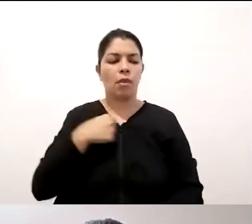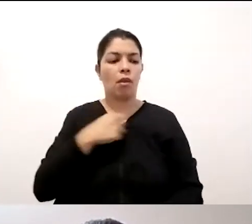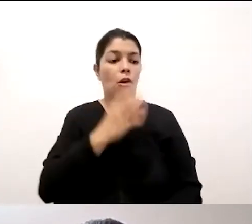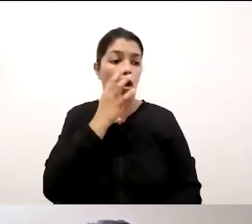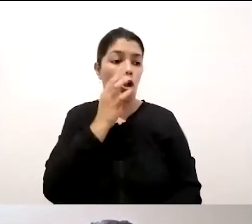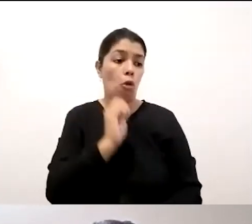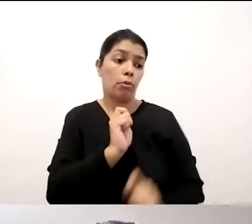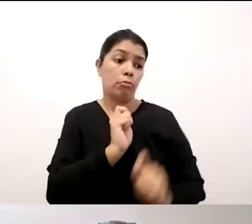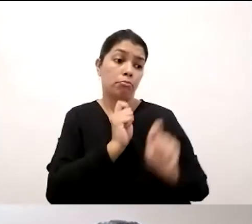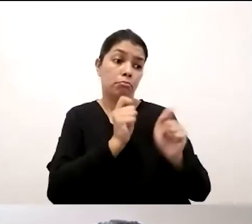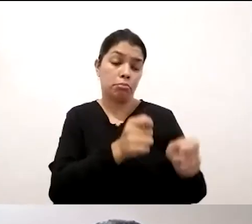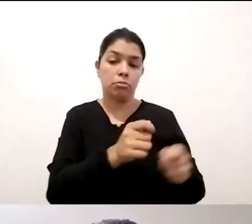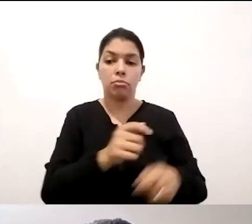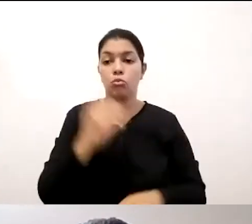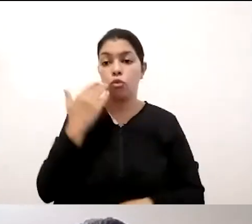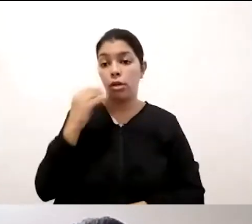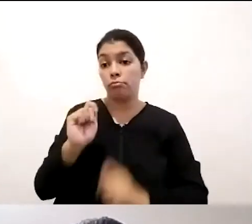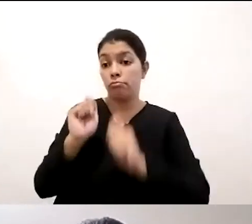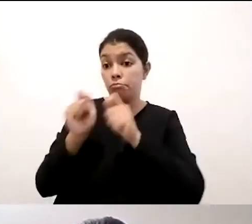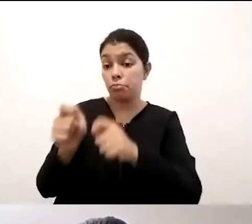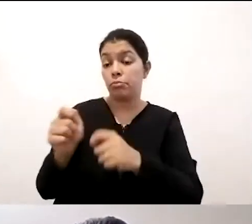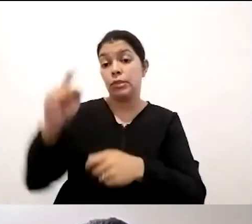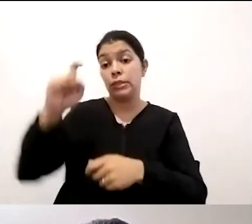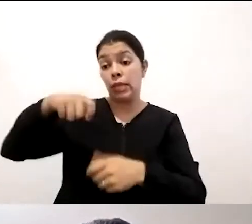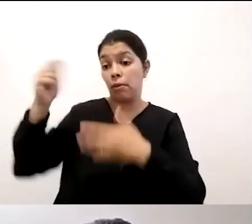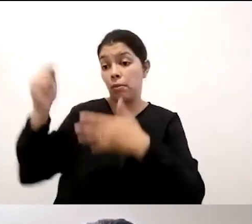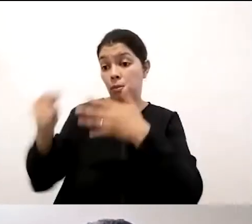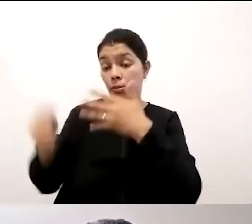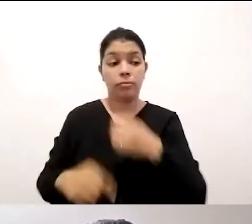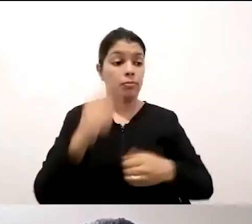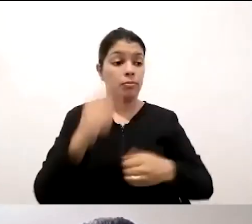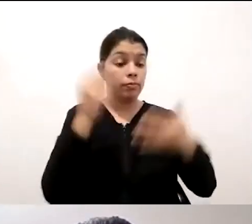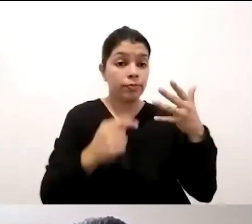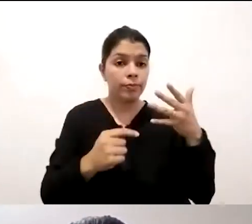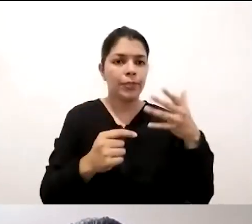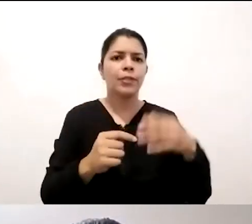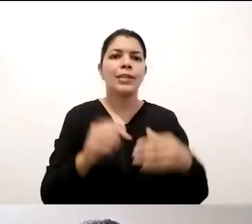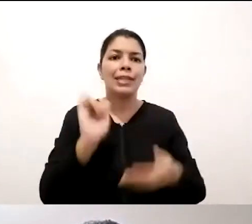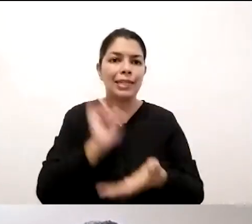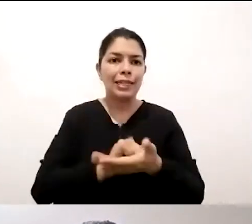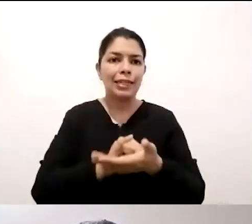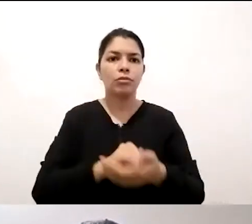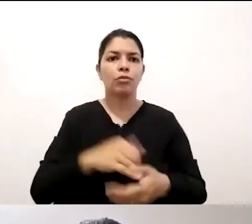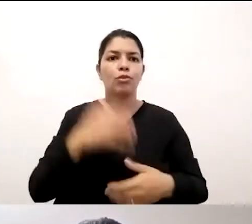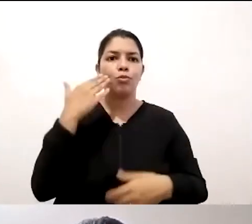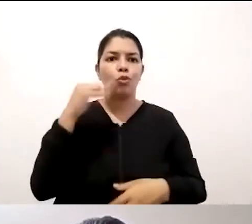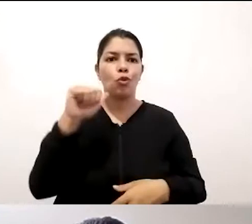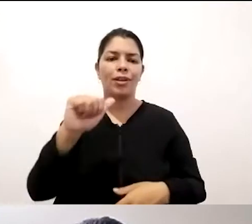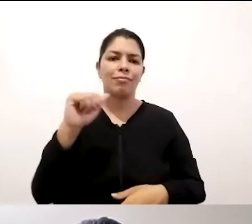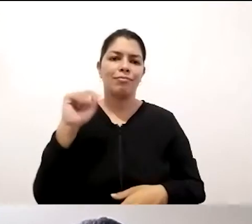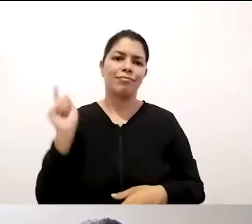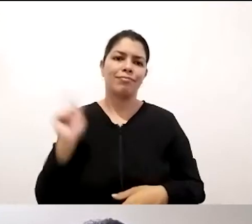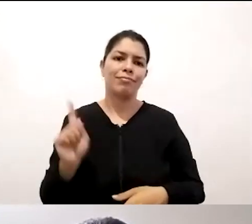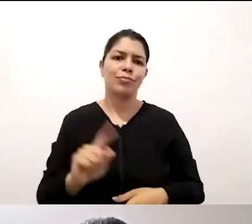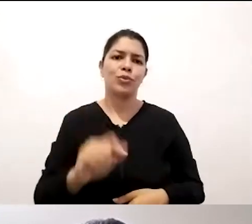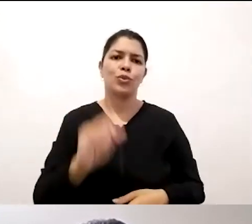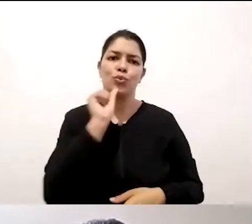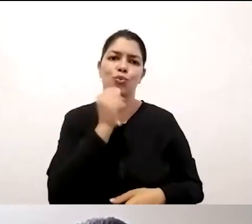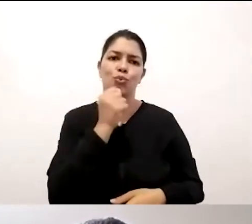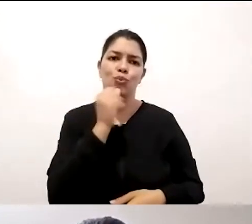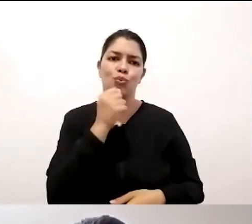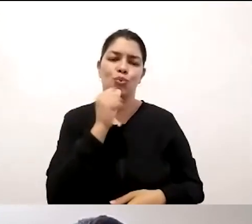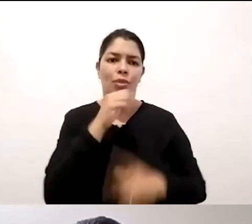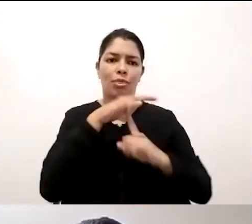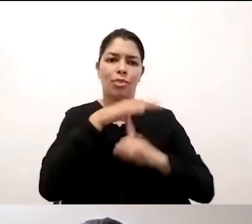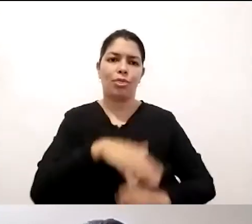hecho ha hecho que de pronto las mujeres sufran constantemente vulneración de sus derechos, específicamente cuando los hombres se les